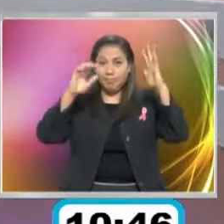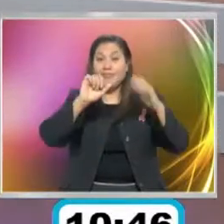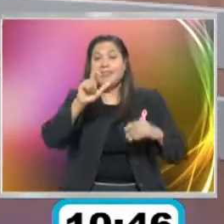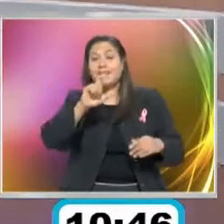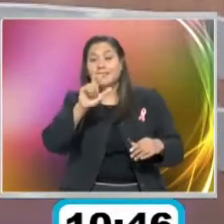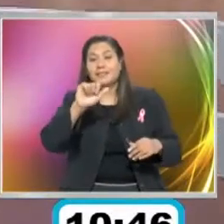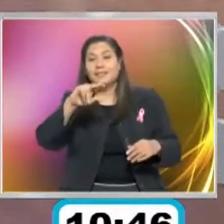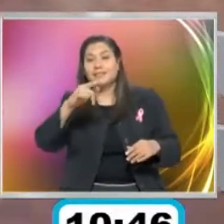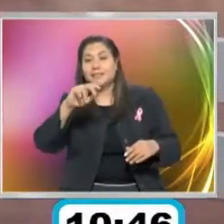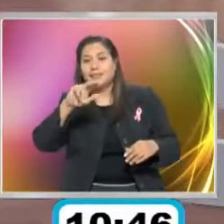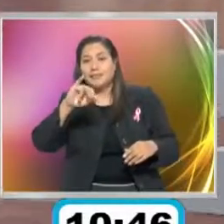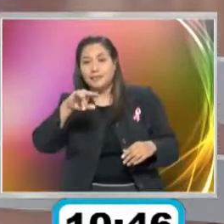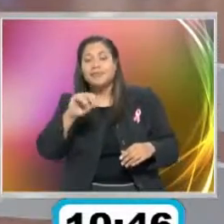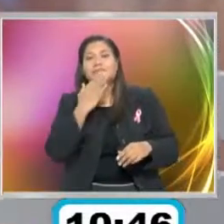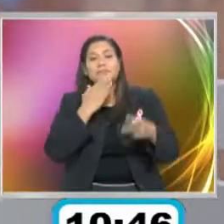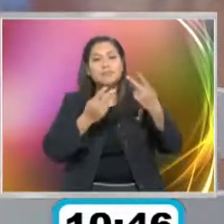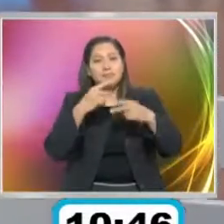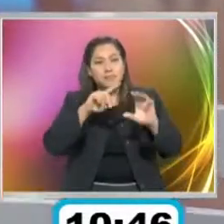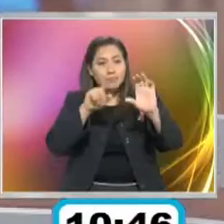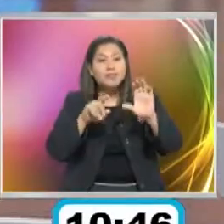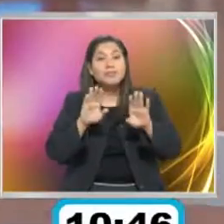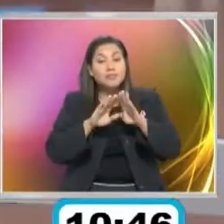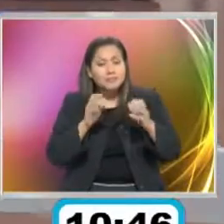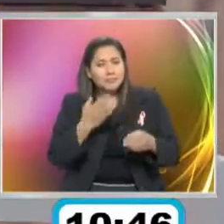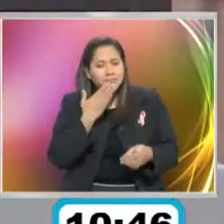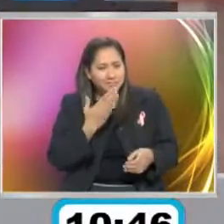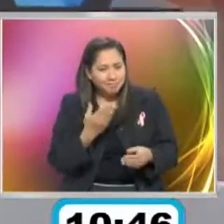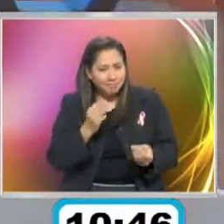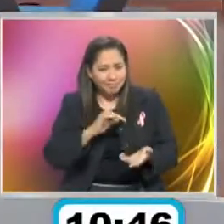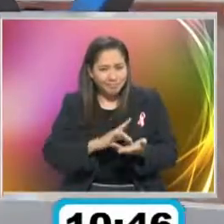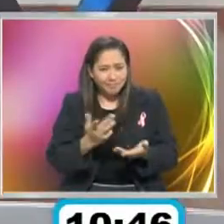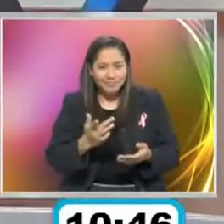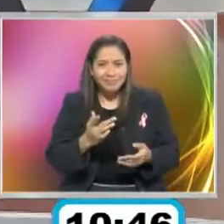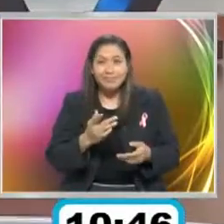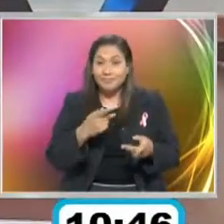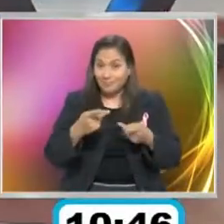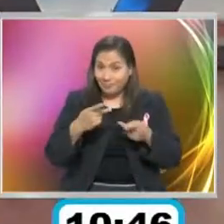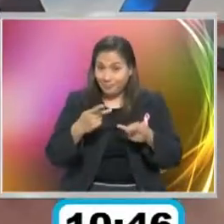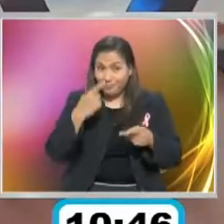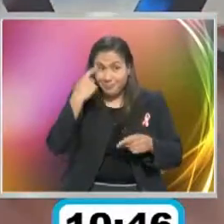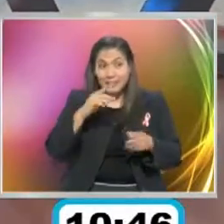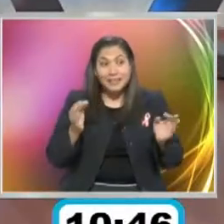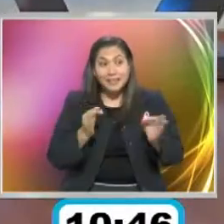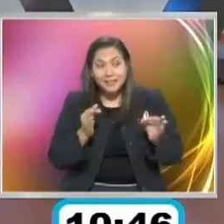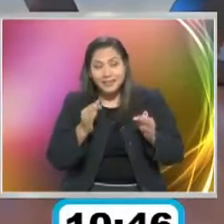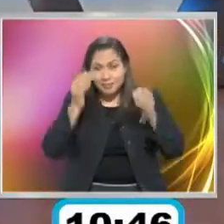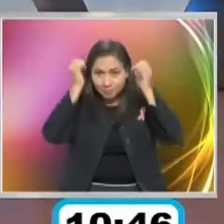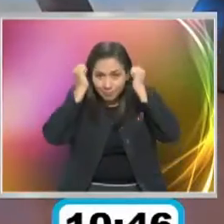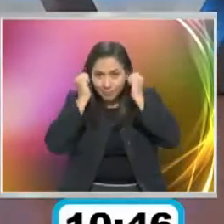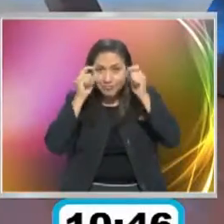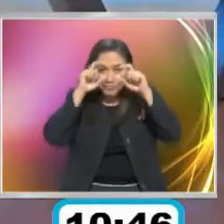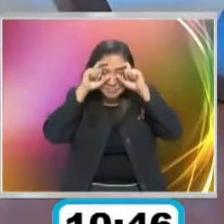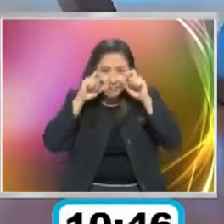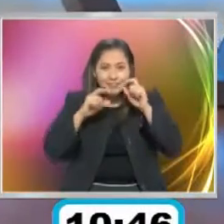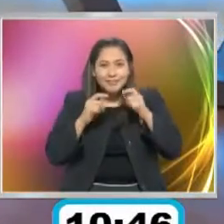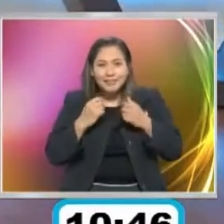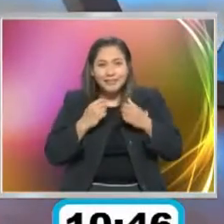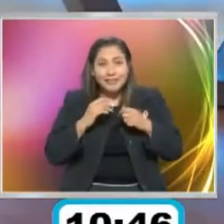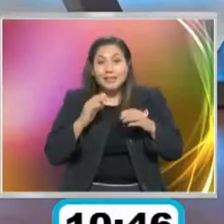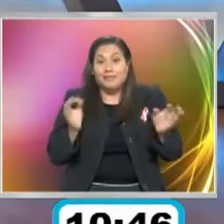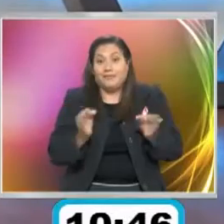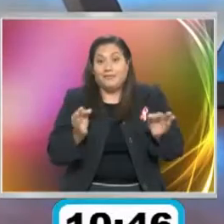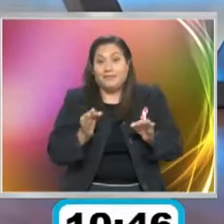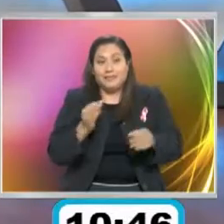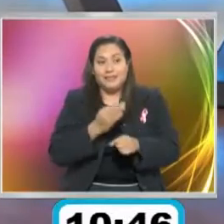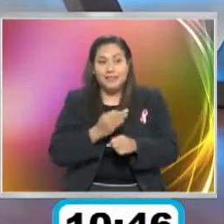Alex Anguiano, bienvenido a tus ciudades. ¿Cómo te va? Muy bien, muchas gracias. Aquí ¿Preparado andamos. para el frío y todo? Ya vi tu gorra y todo. Ya, fíjate que